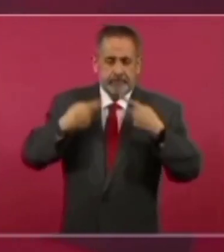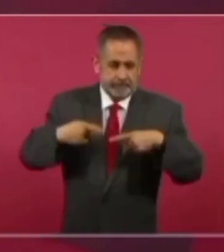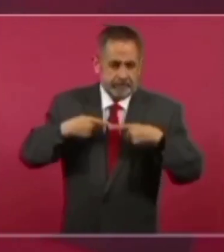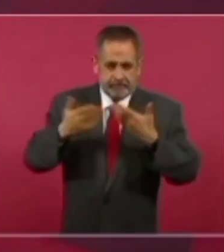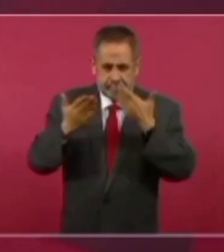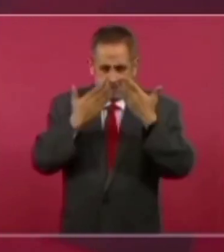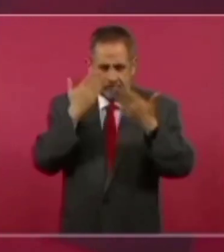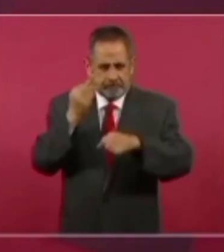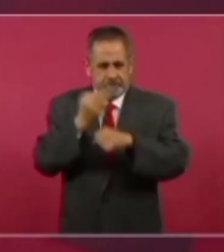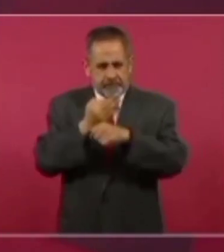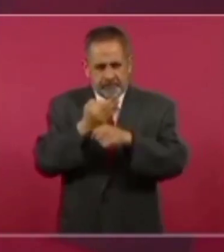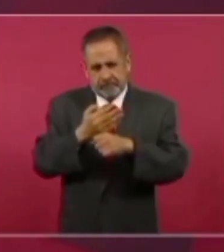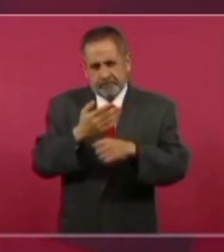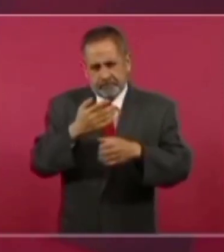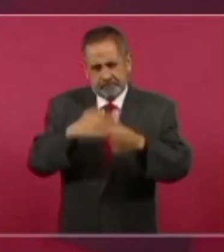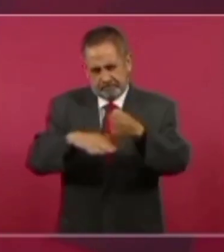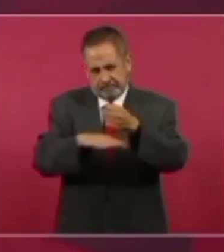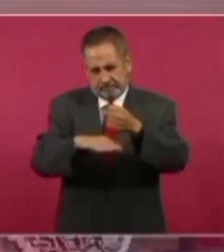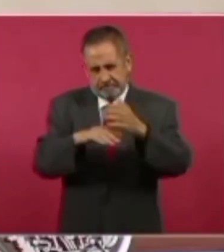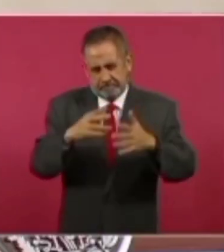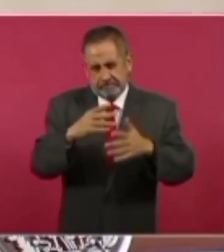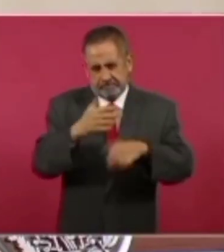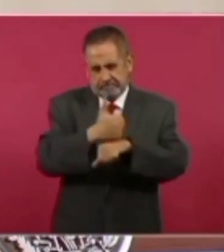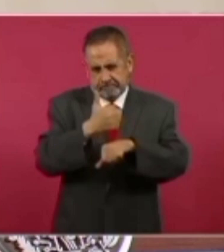básico en Estados Unidos,